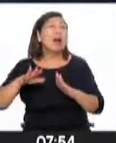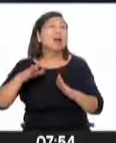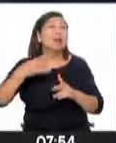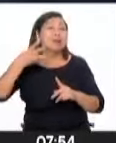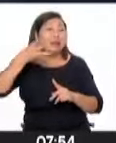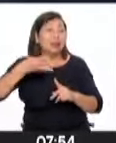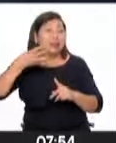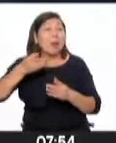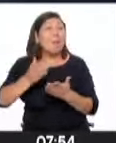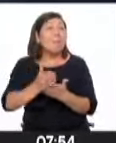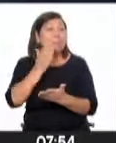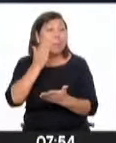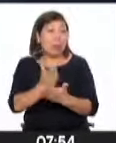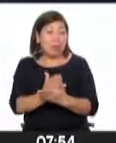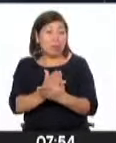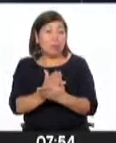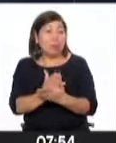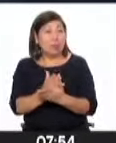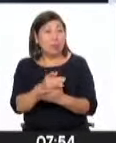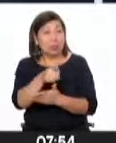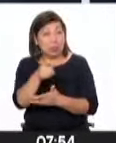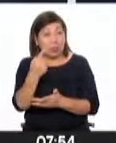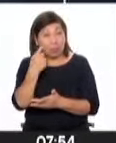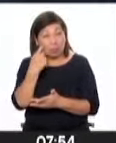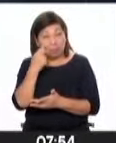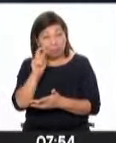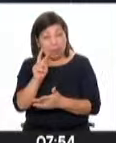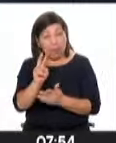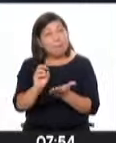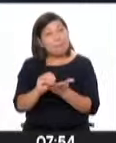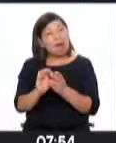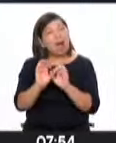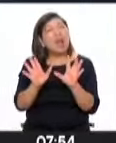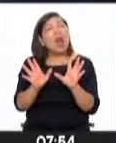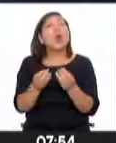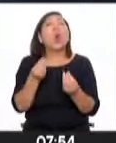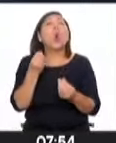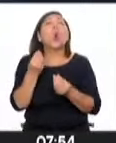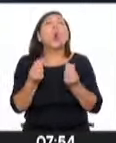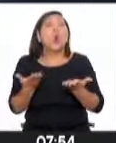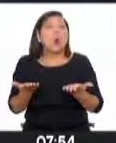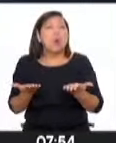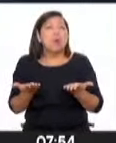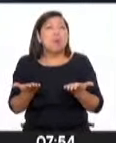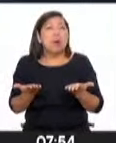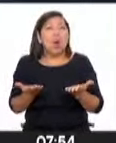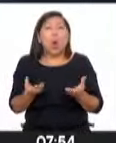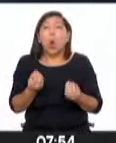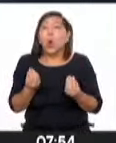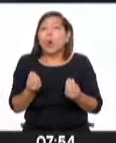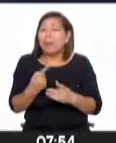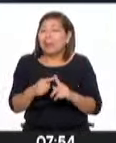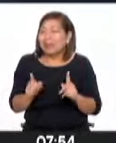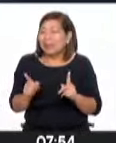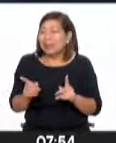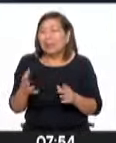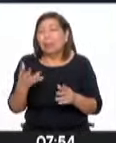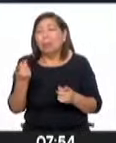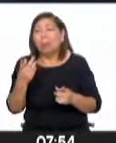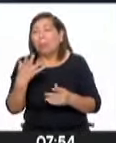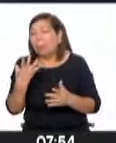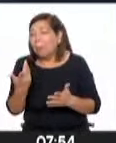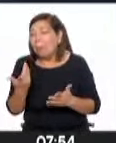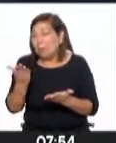testimonios de problemas. Así que es importante tener claro en qué consiste, por qué se han originado y de pronto cómo evitar caer en